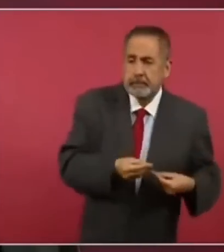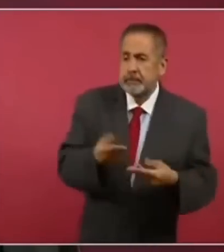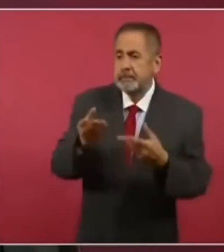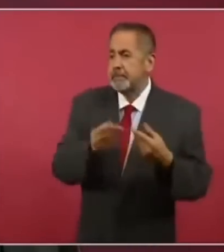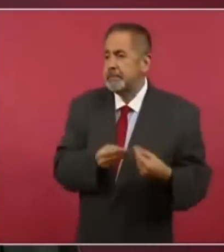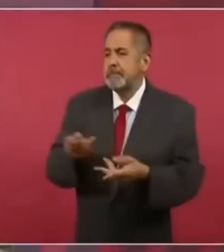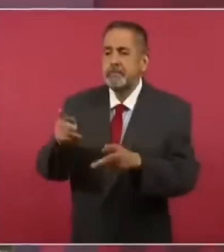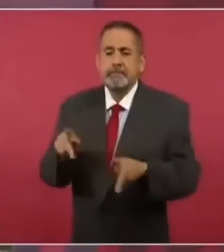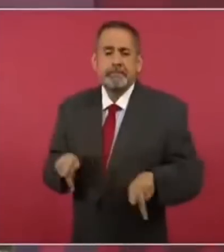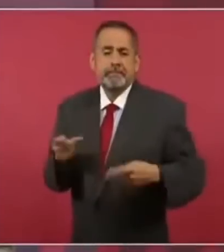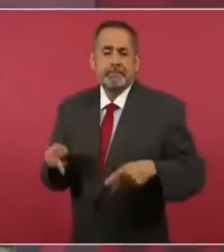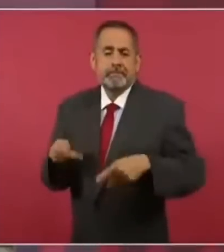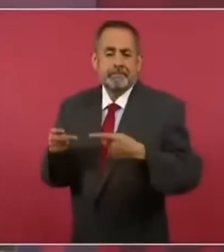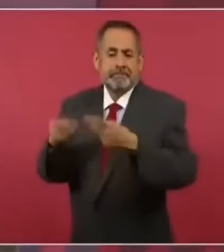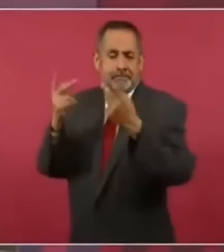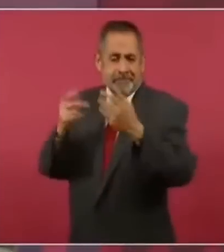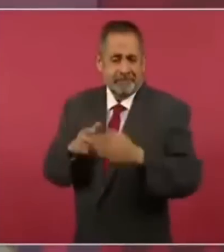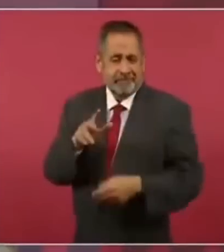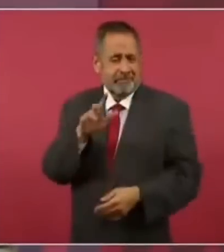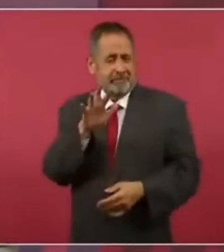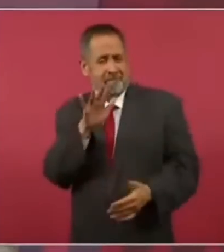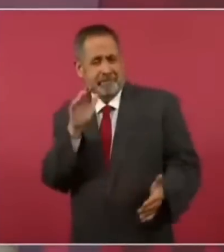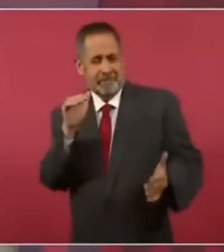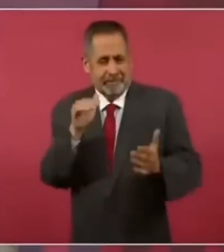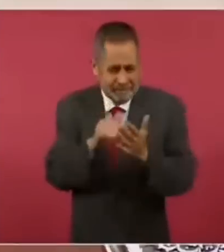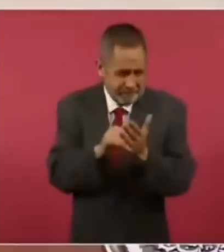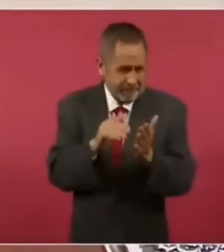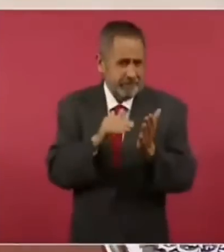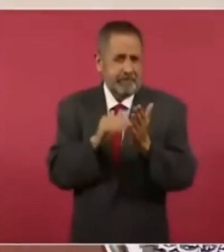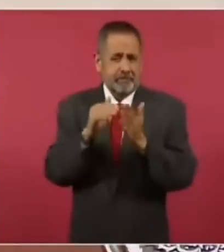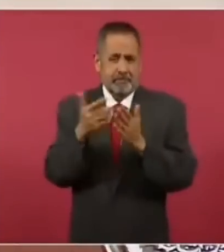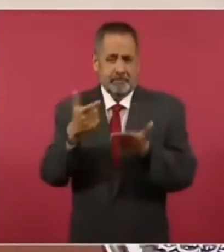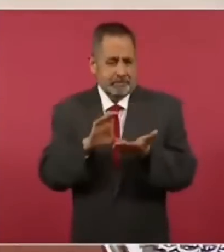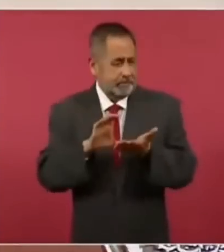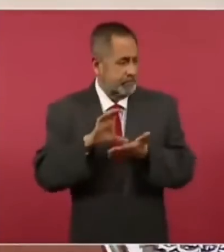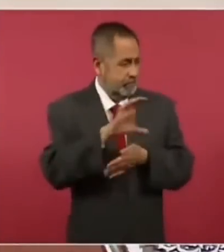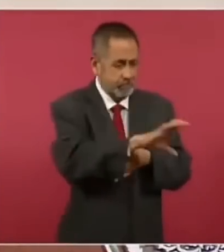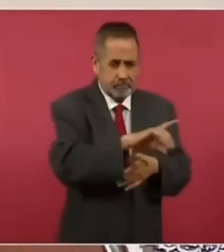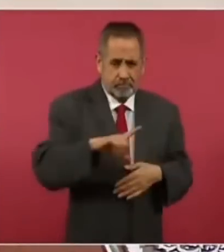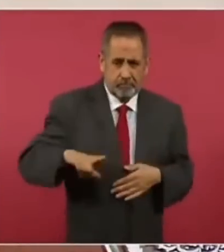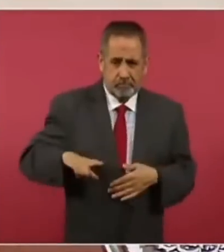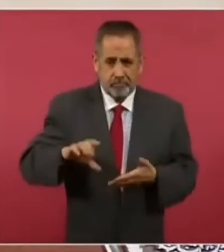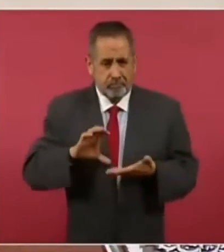vendían 50,000 millones de pesos en medicamentos al gobierno.